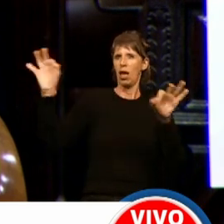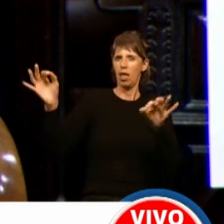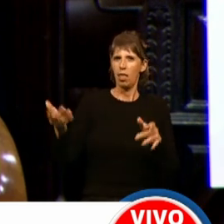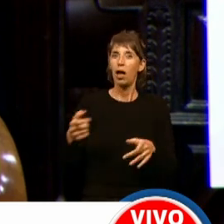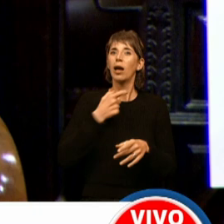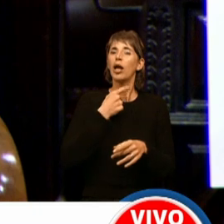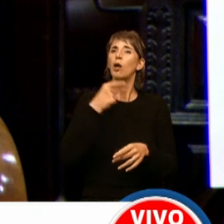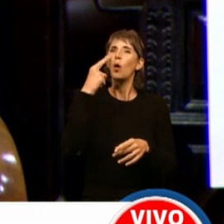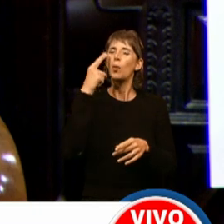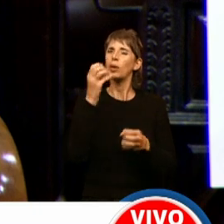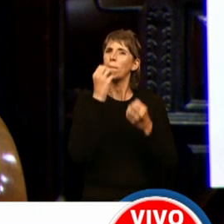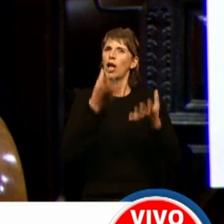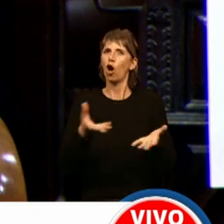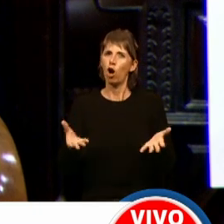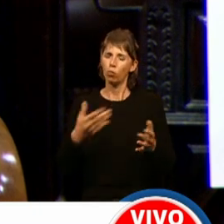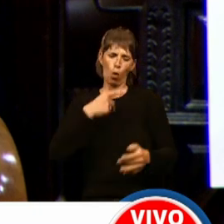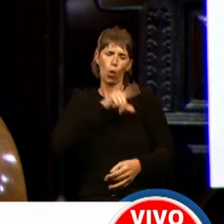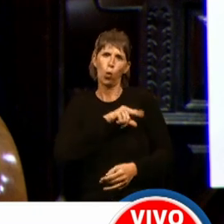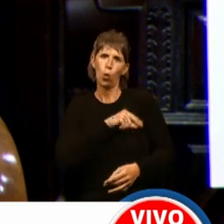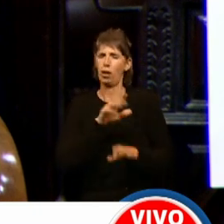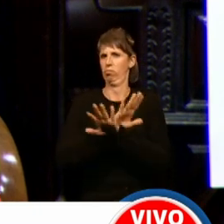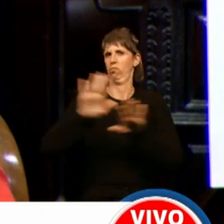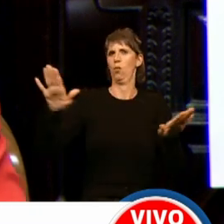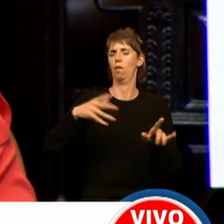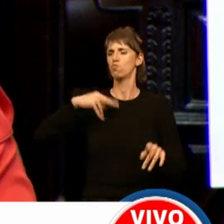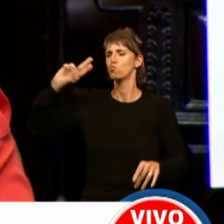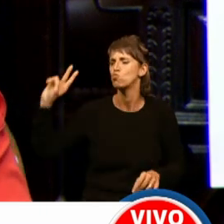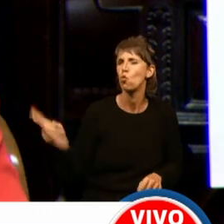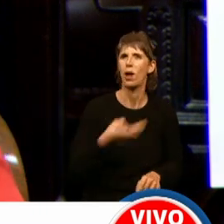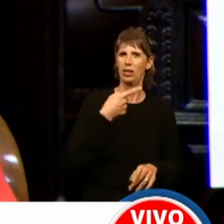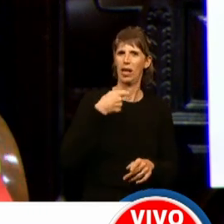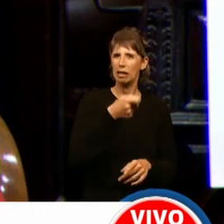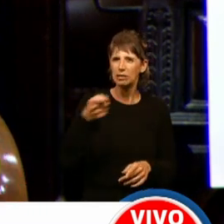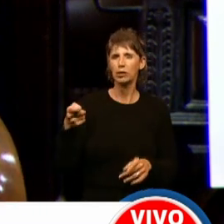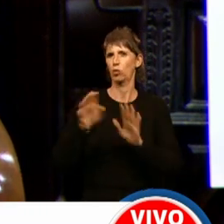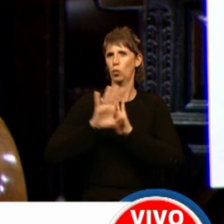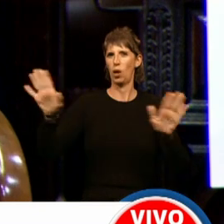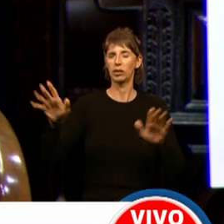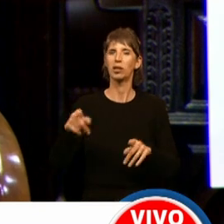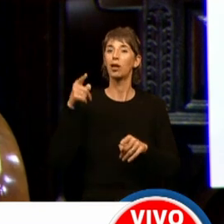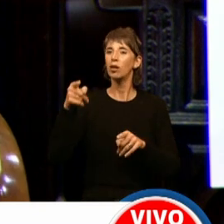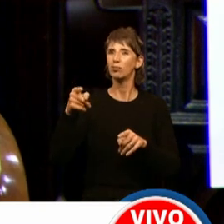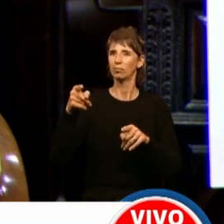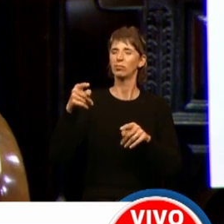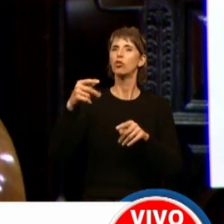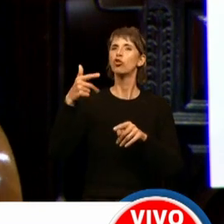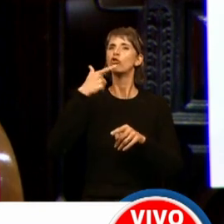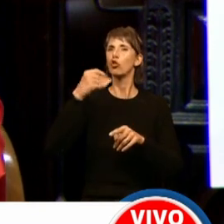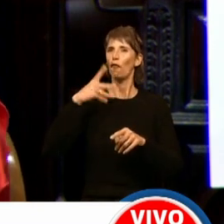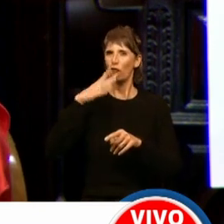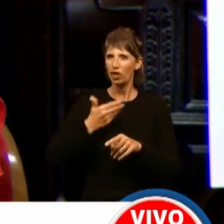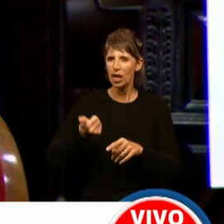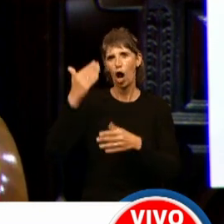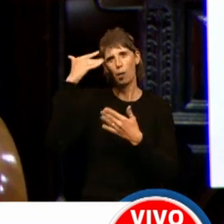vida más vivible sin tanto dolor y muerte a nuestro alrededor en nombre de sofía de pilar